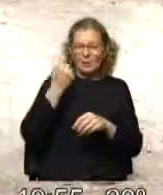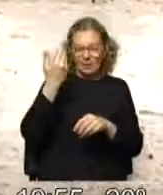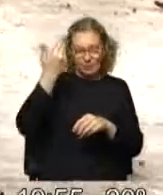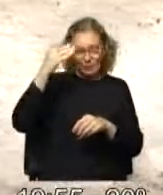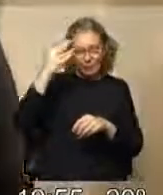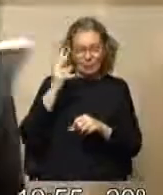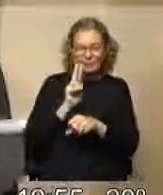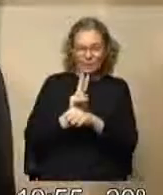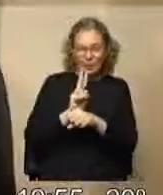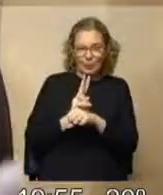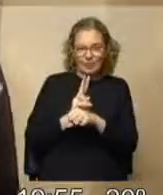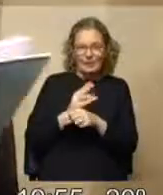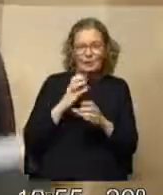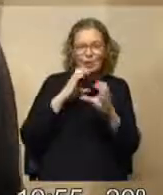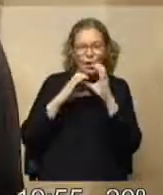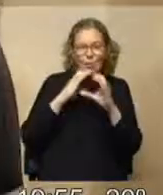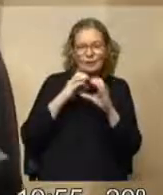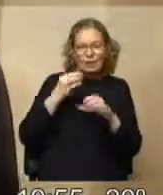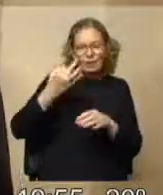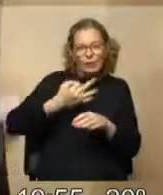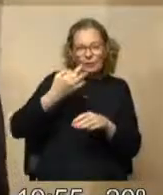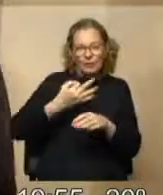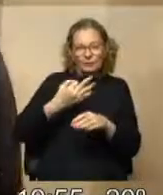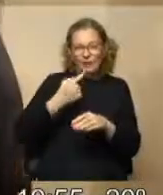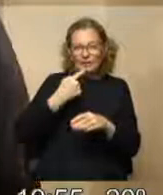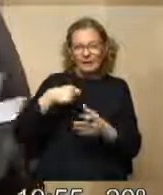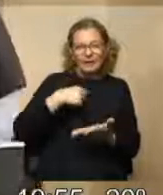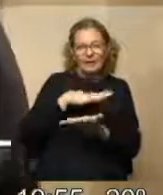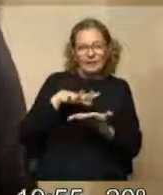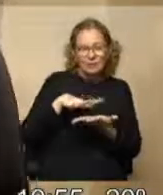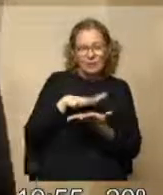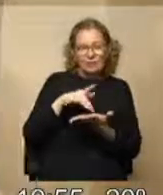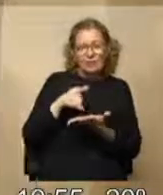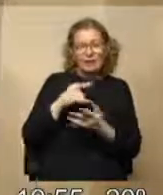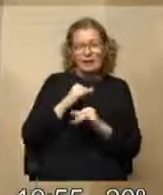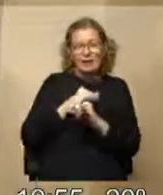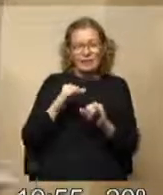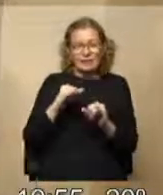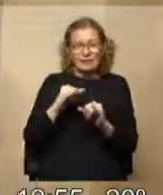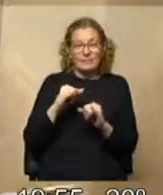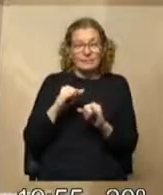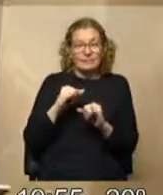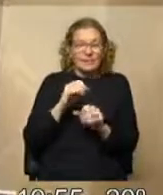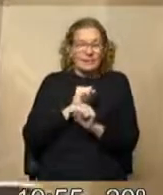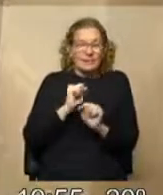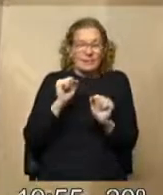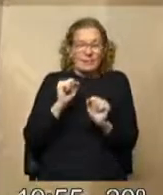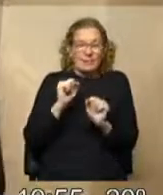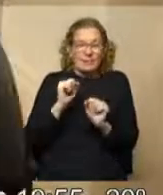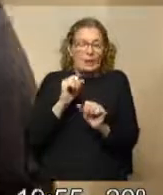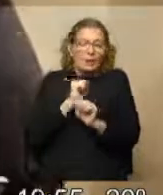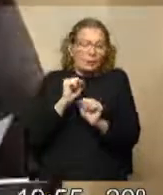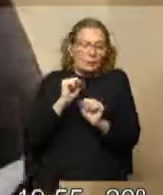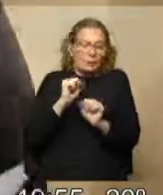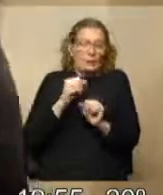adultos, protectores, quienes comuniquen con la verdad esta situación y que en definitiva se pueda, en lo